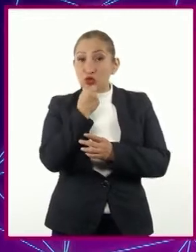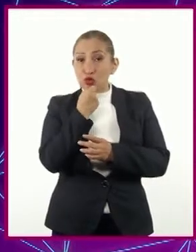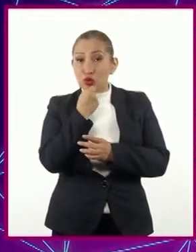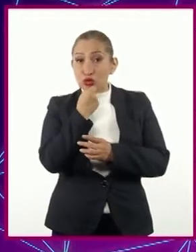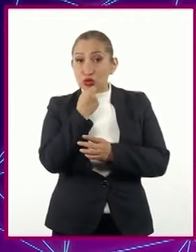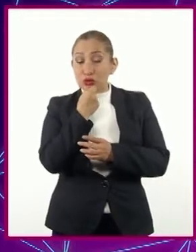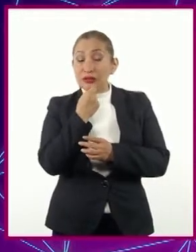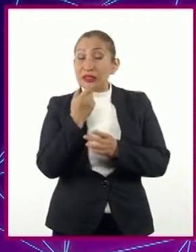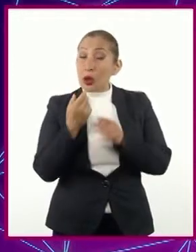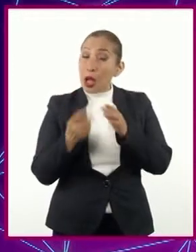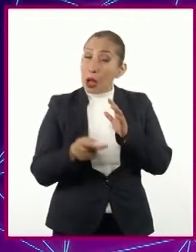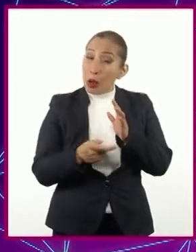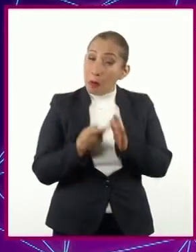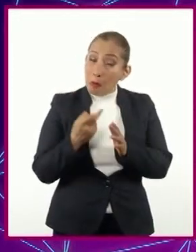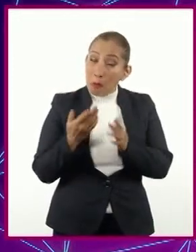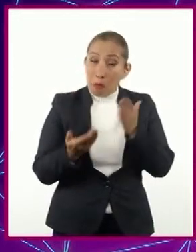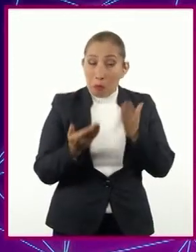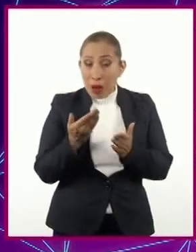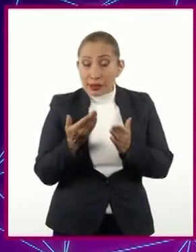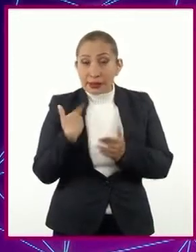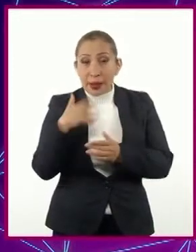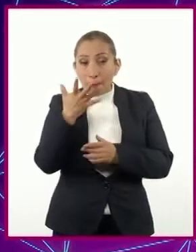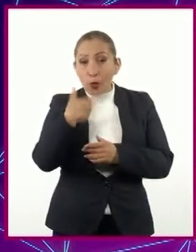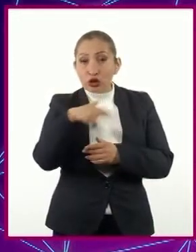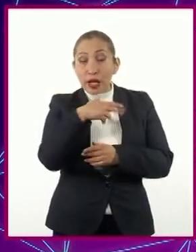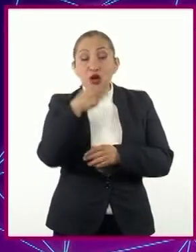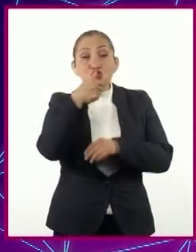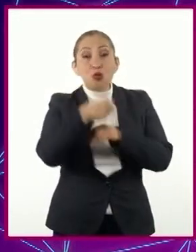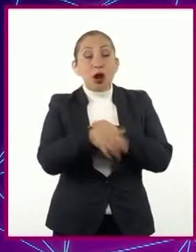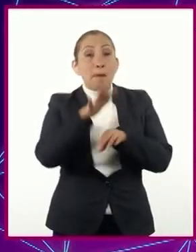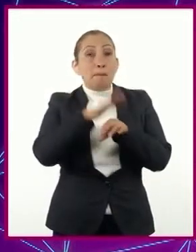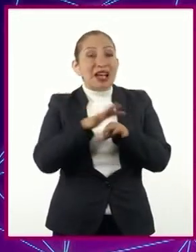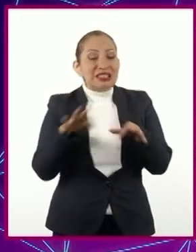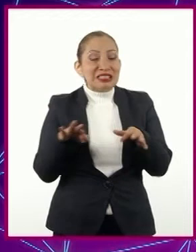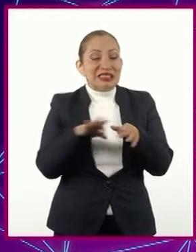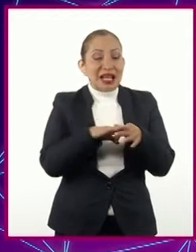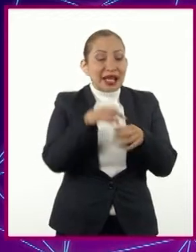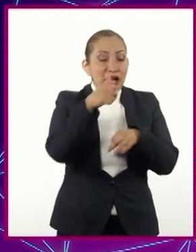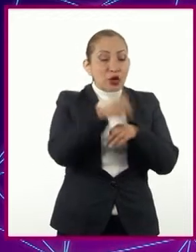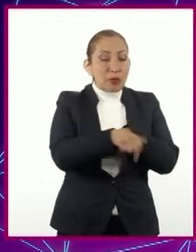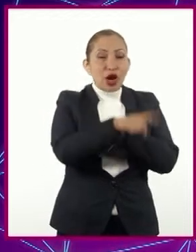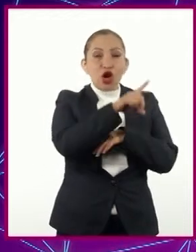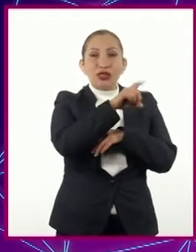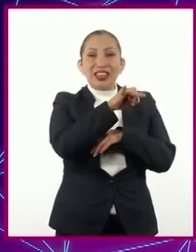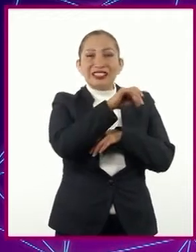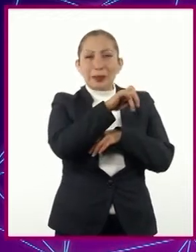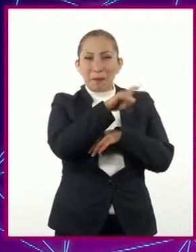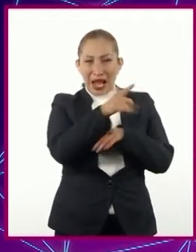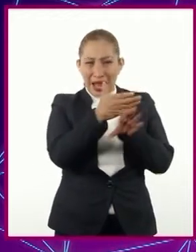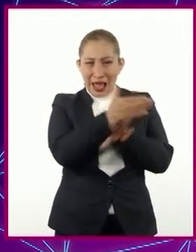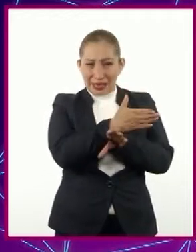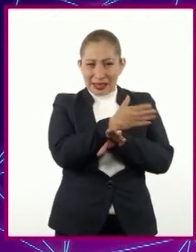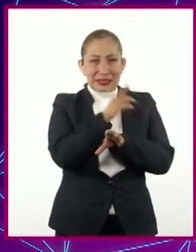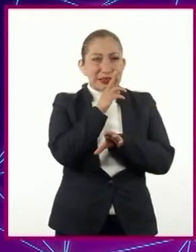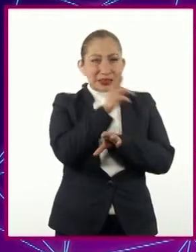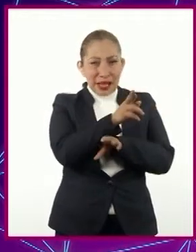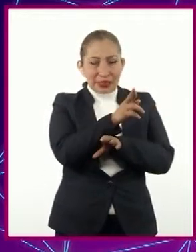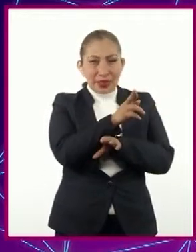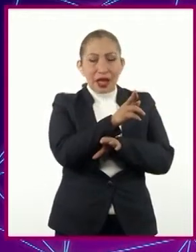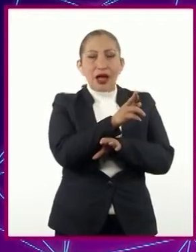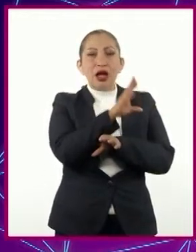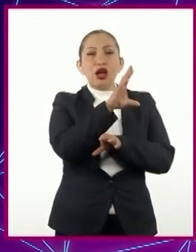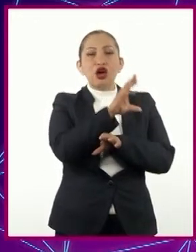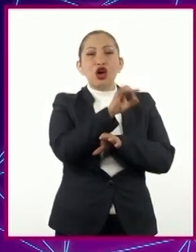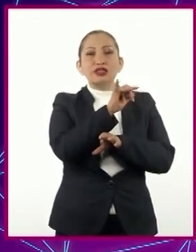En ocasiones, se busca el valor más próximo a la cantidad decimal, que resulta del